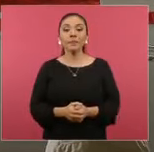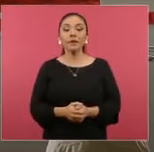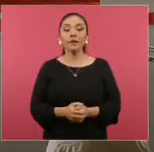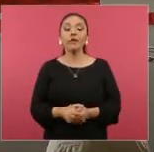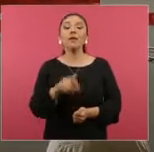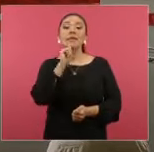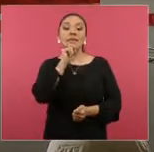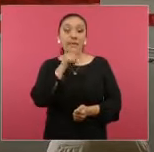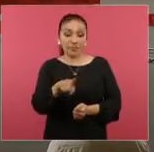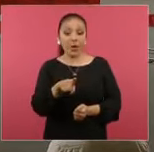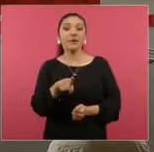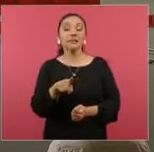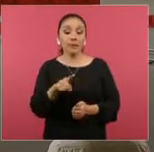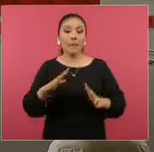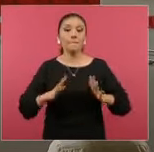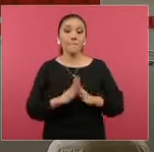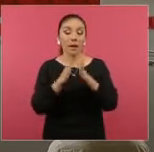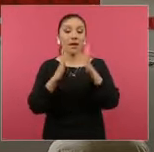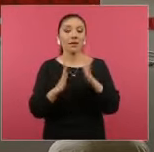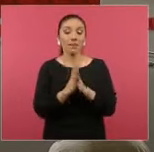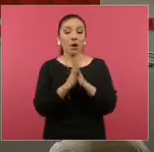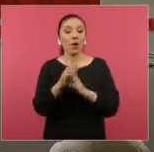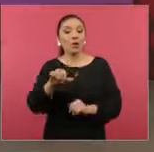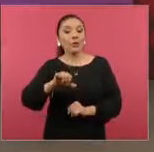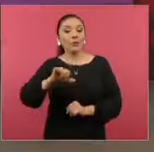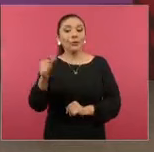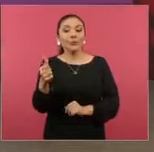Y participaron también